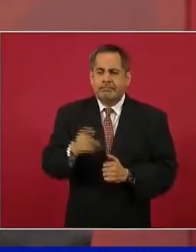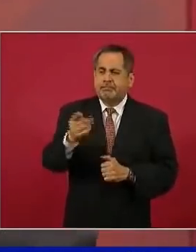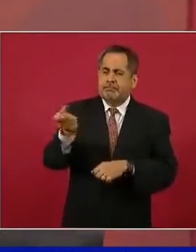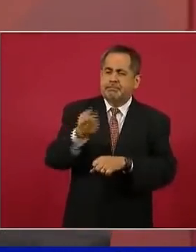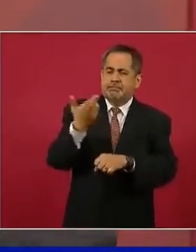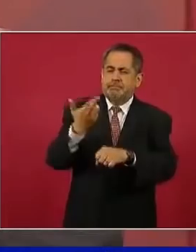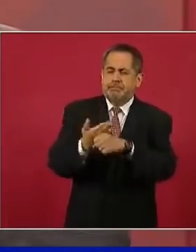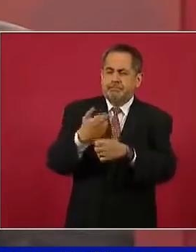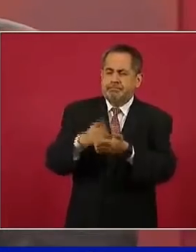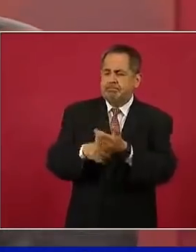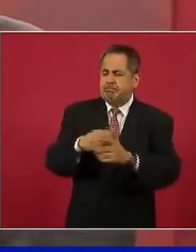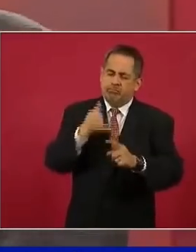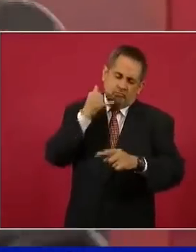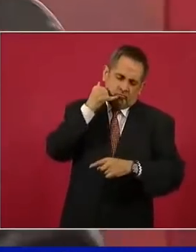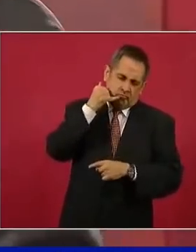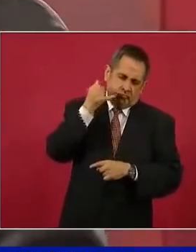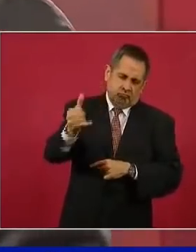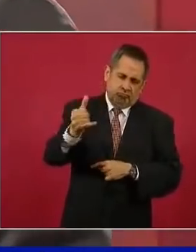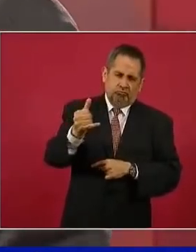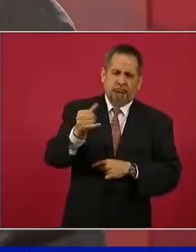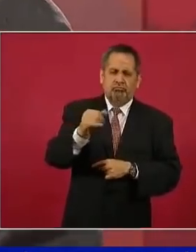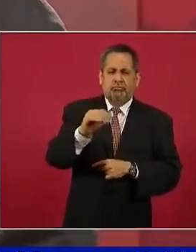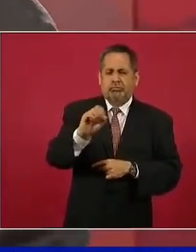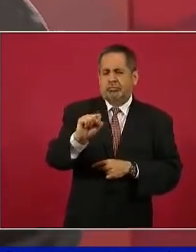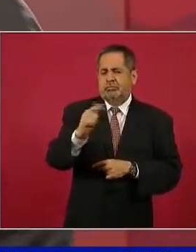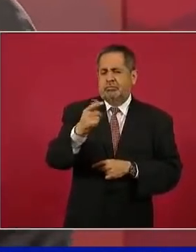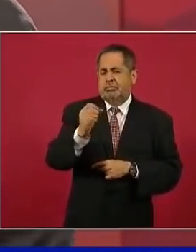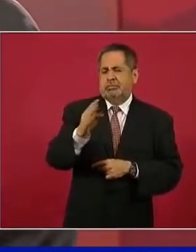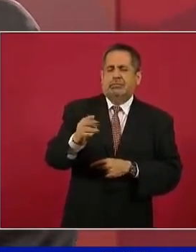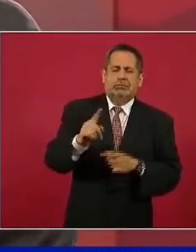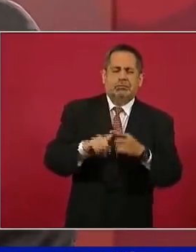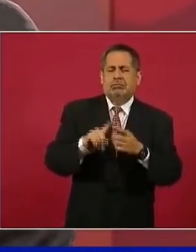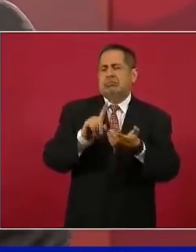secretario de Gobernación o del Interior,